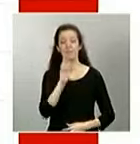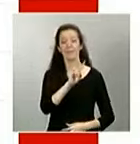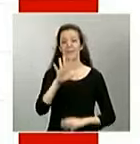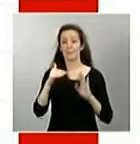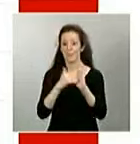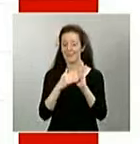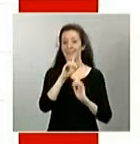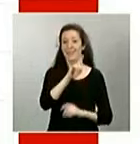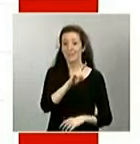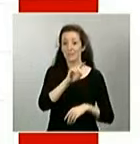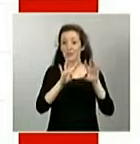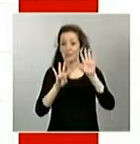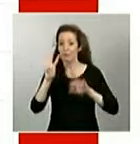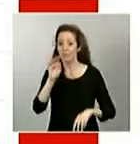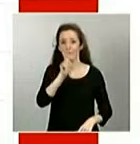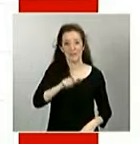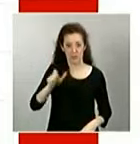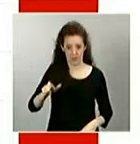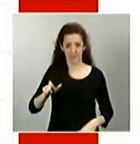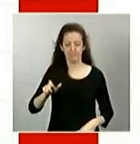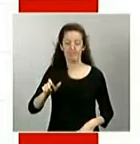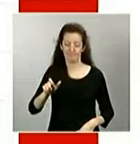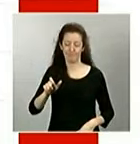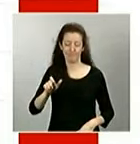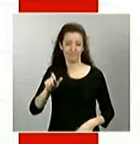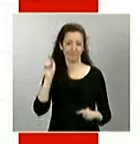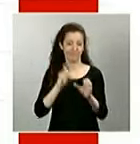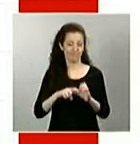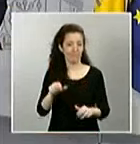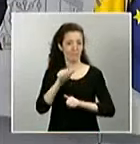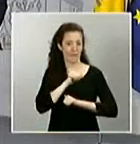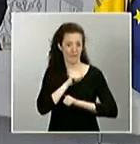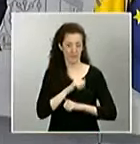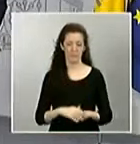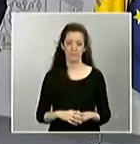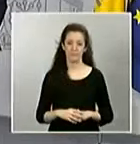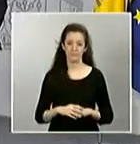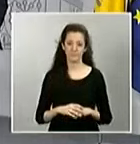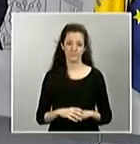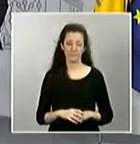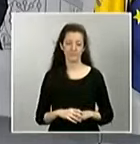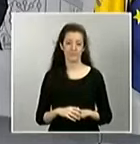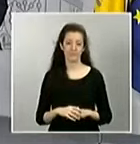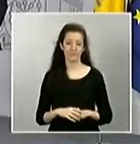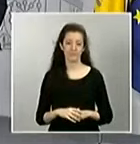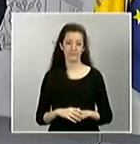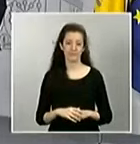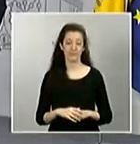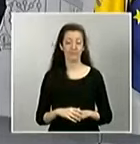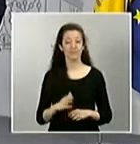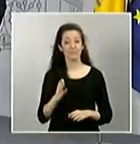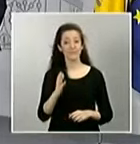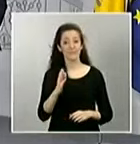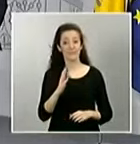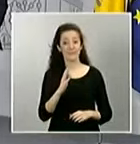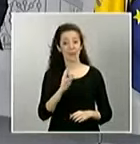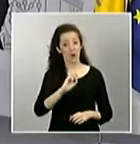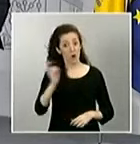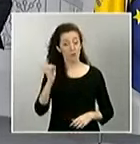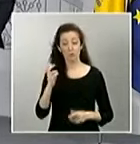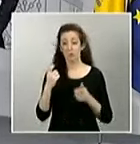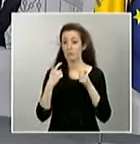incrementan el paro en materia industrial. Le siguen a estos datos la agricultura. En